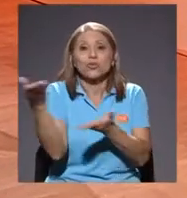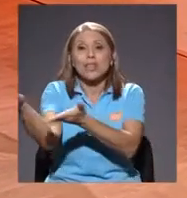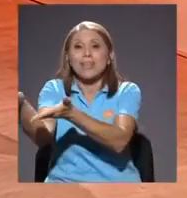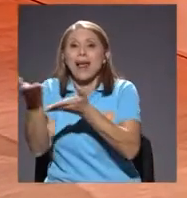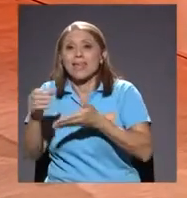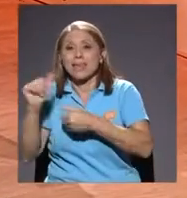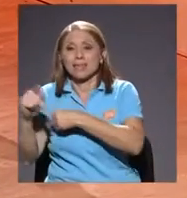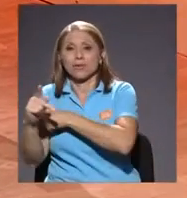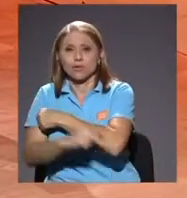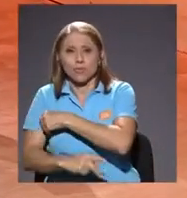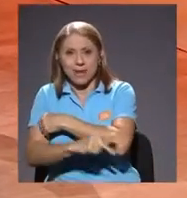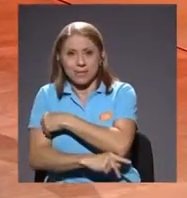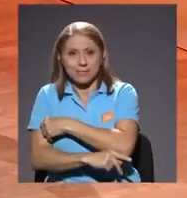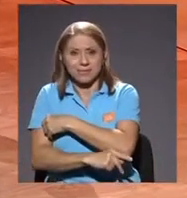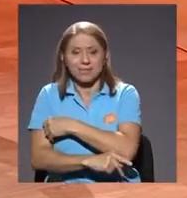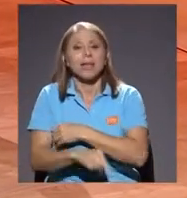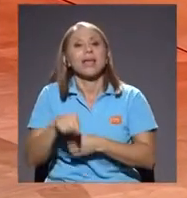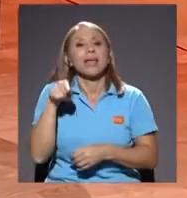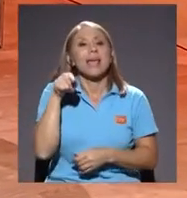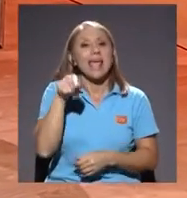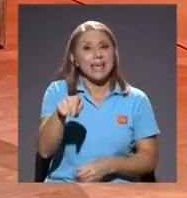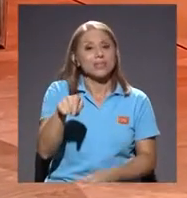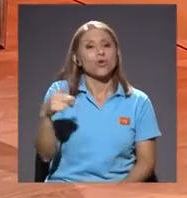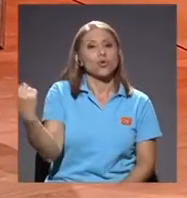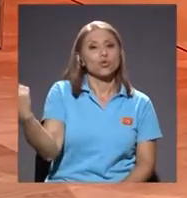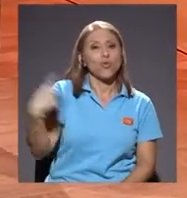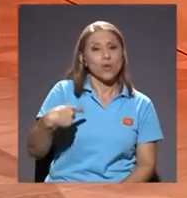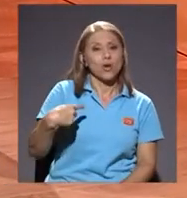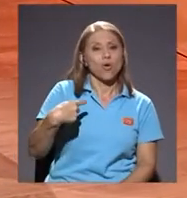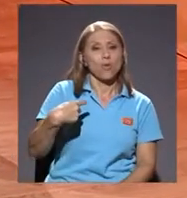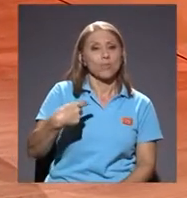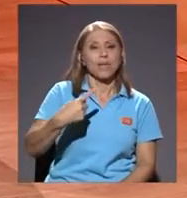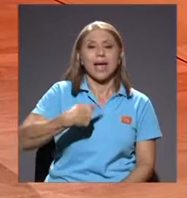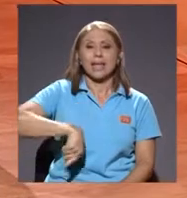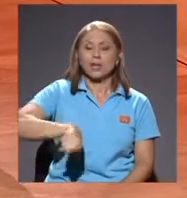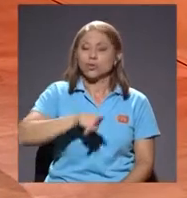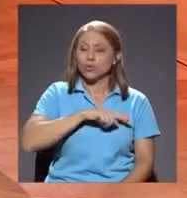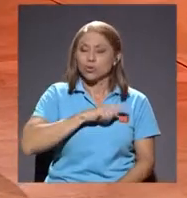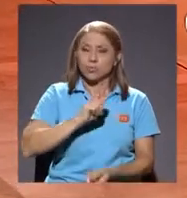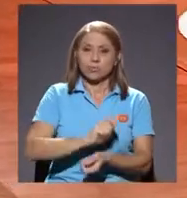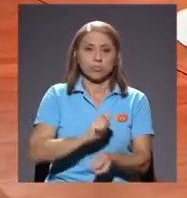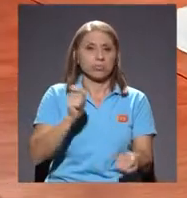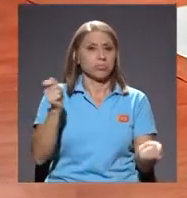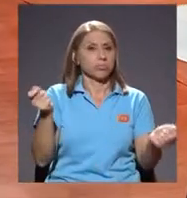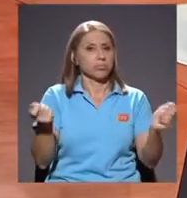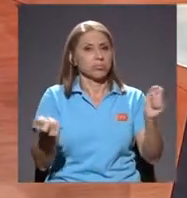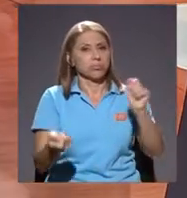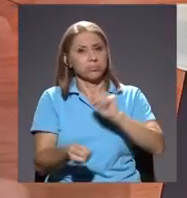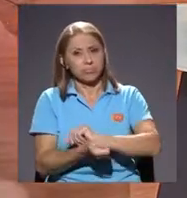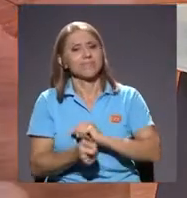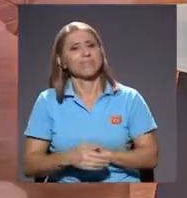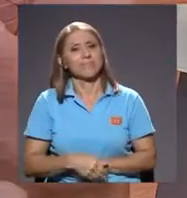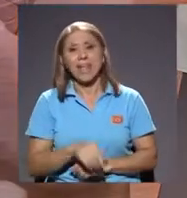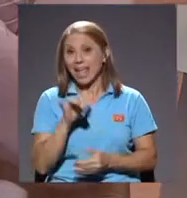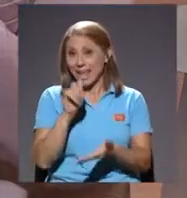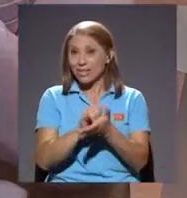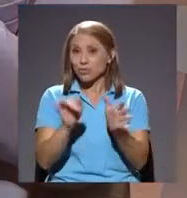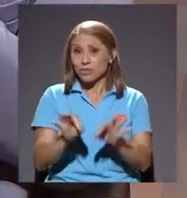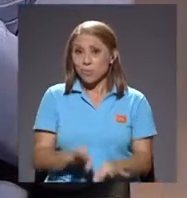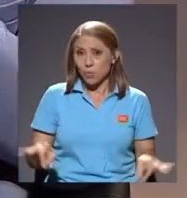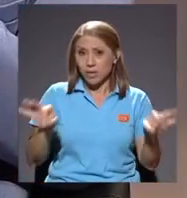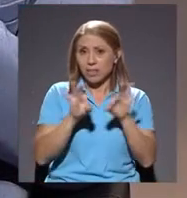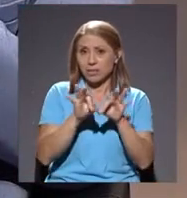y bueno eso nos obligó a hacer un gran cambio y eso es importante si queremos